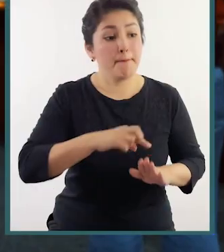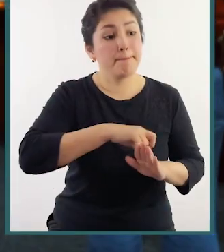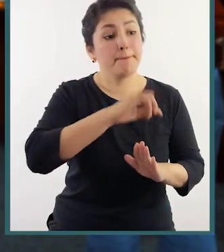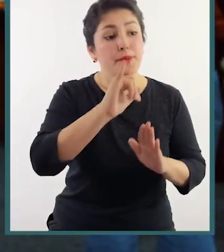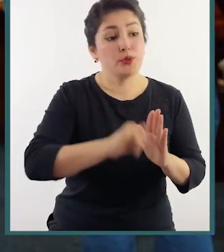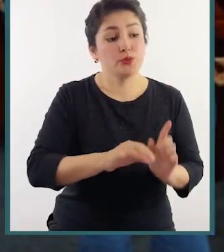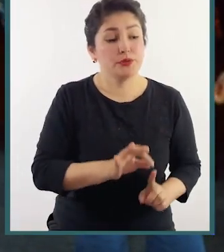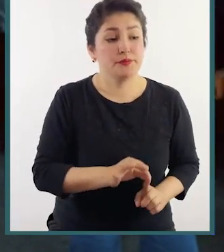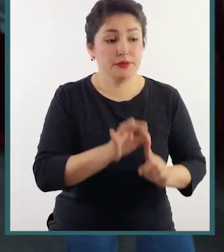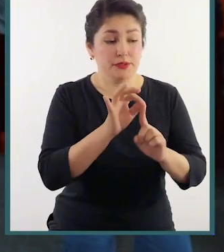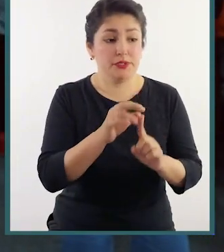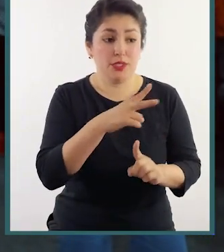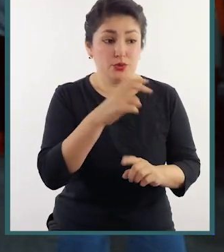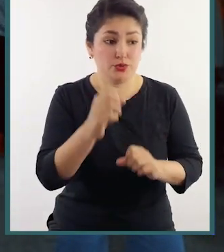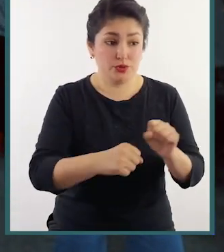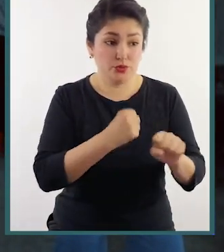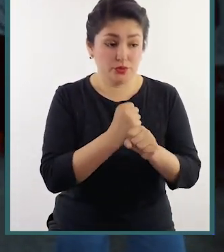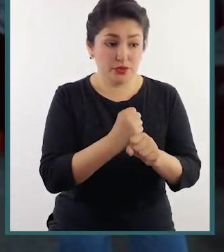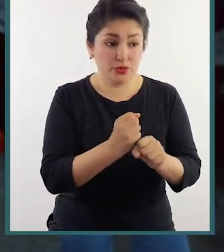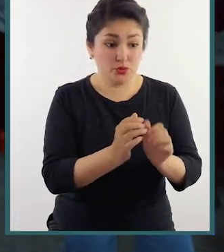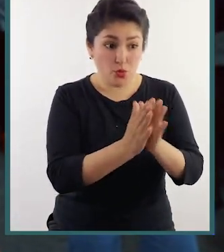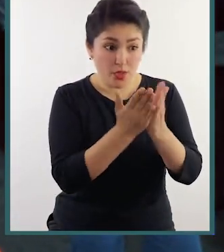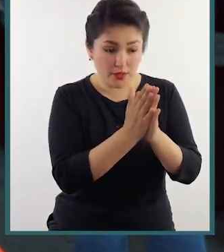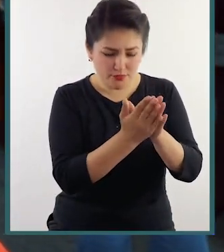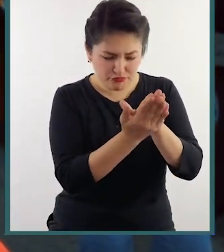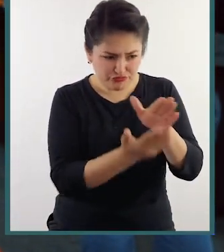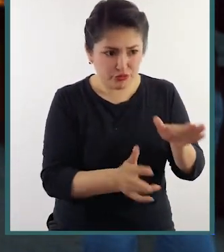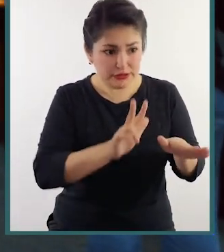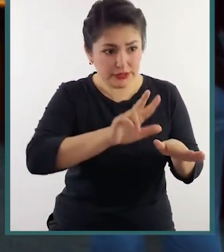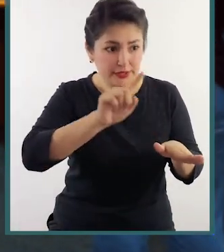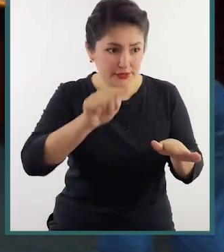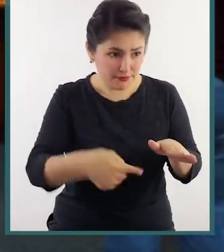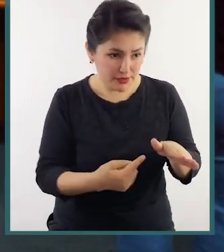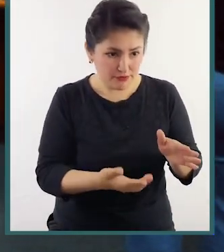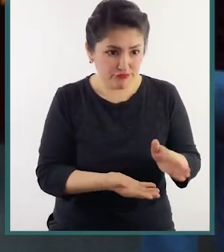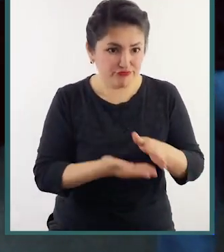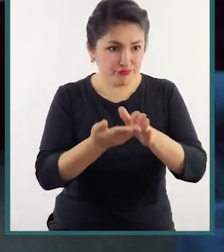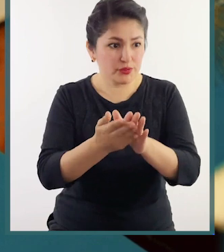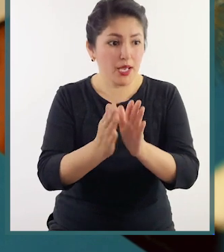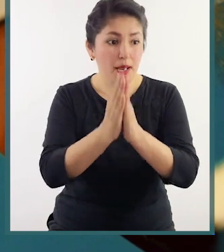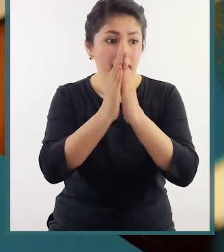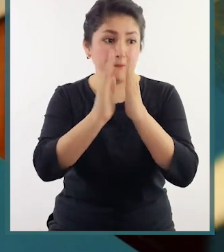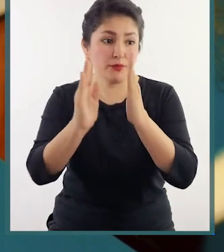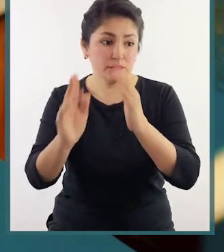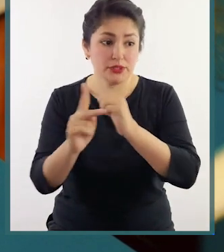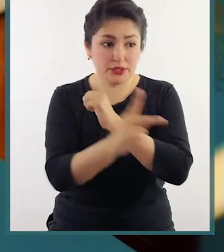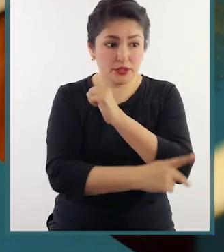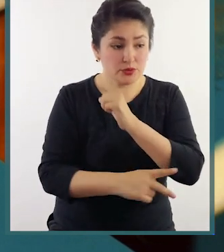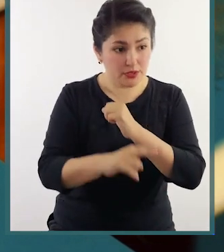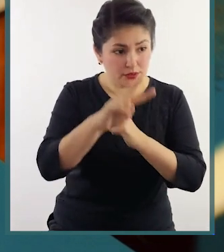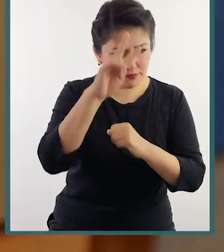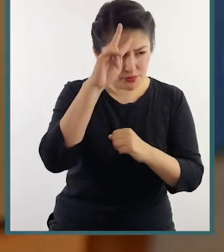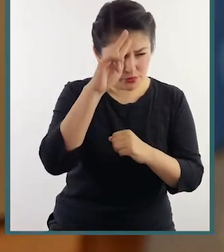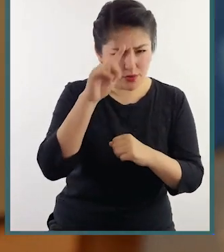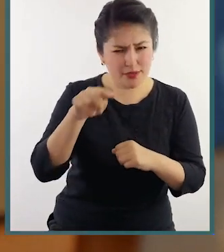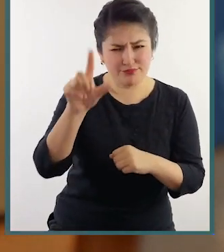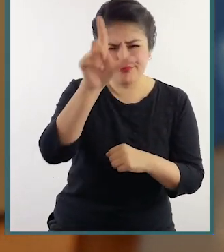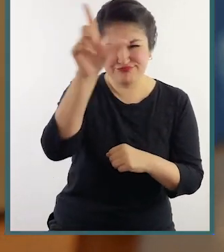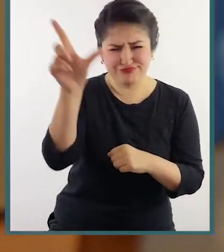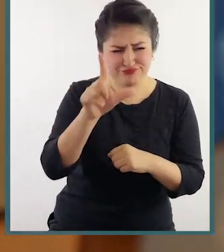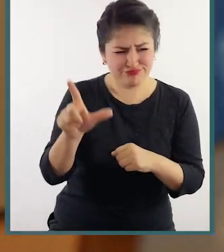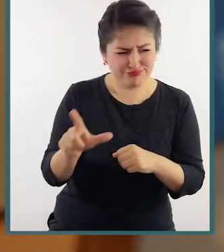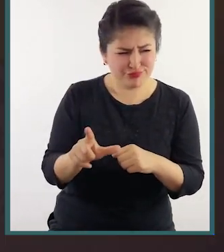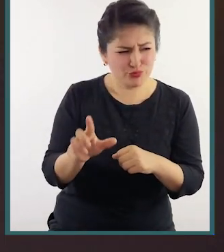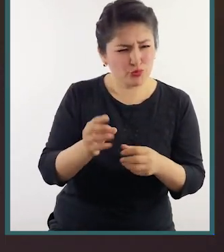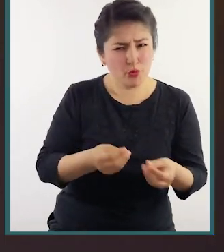El Proyecto Especial Bicentenario está entregando 3.000 libros a la Biblioteca Nacional del Perú. Estos libros se van a distribuir en todo